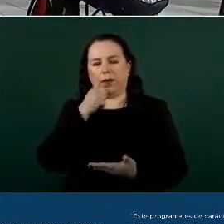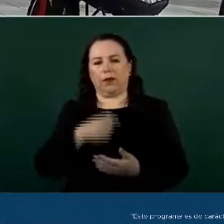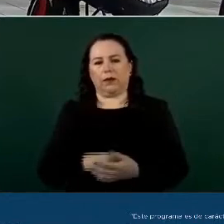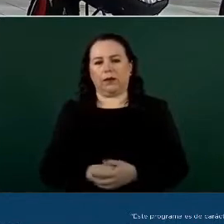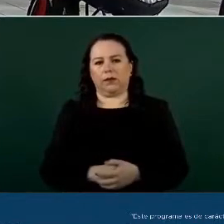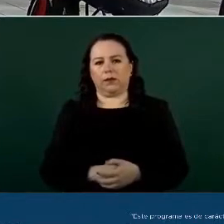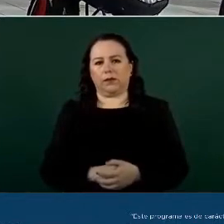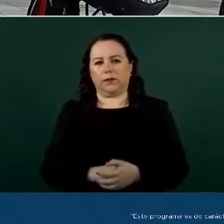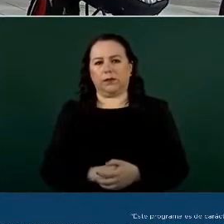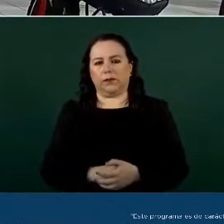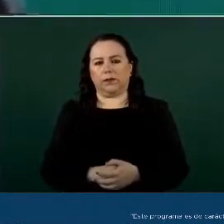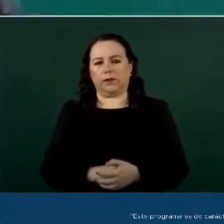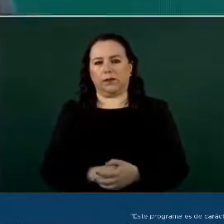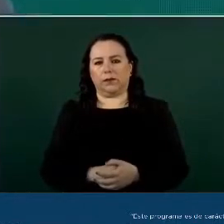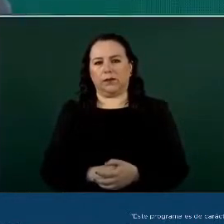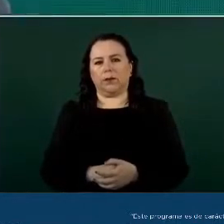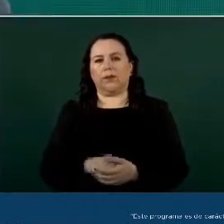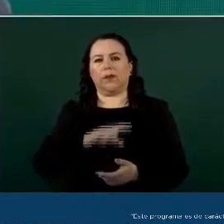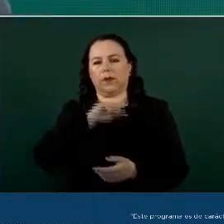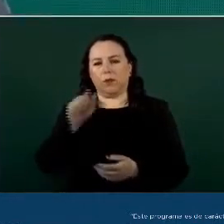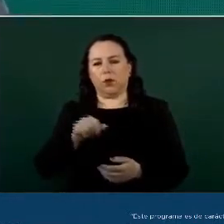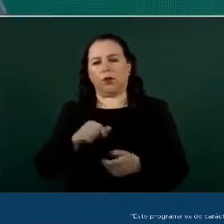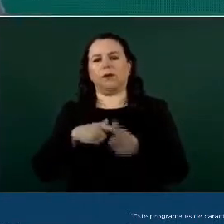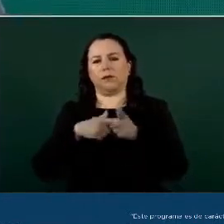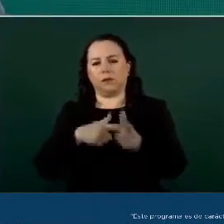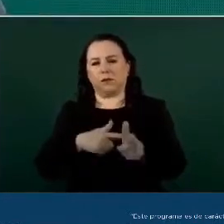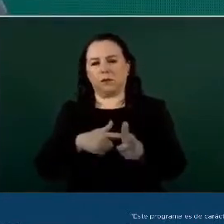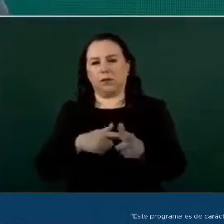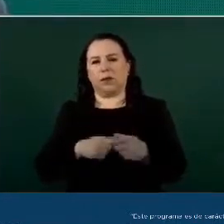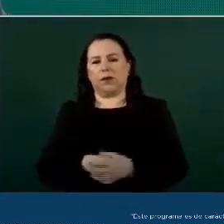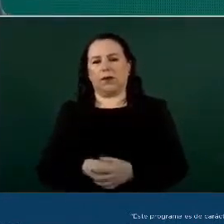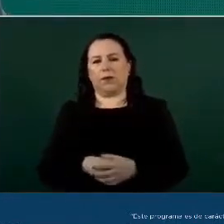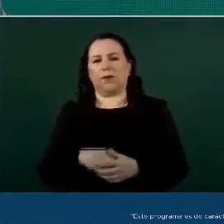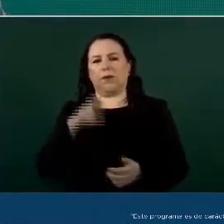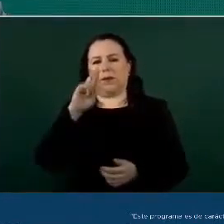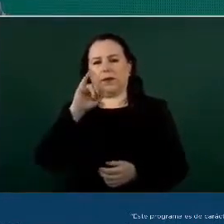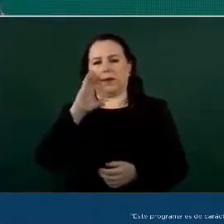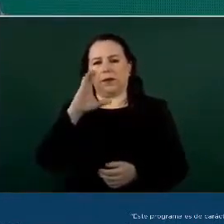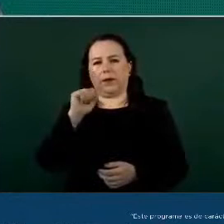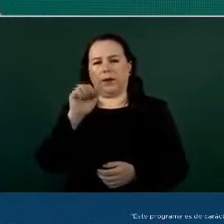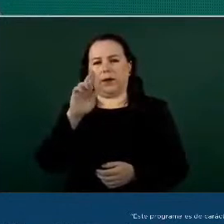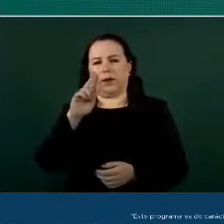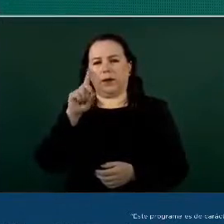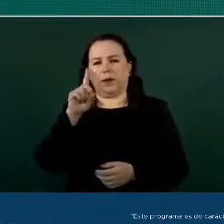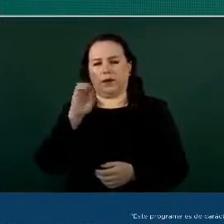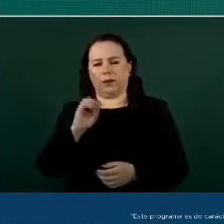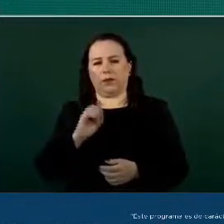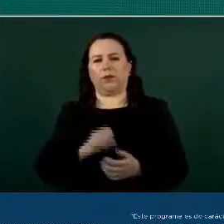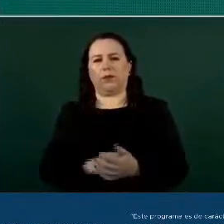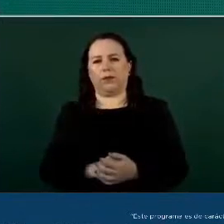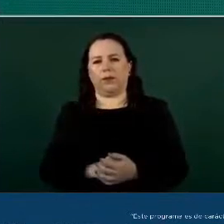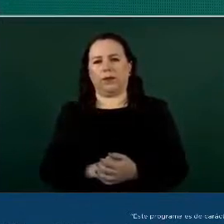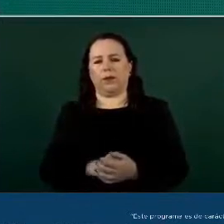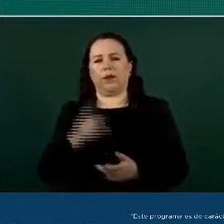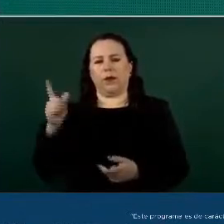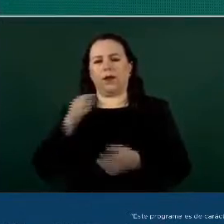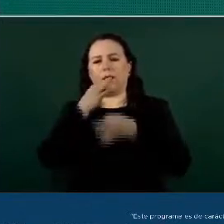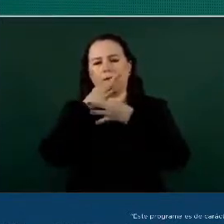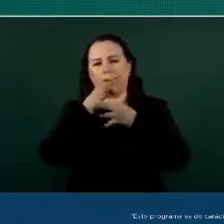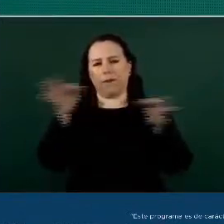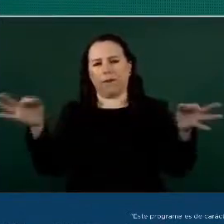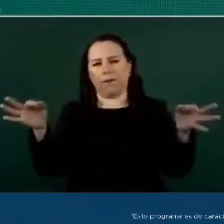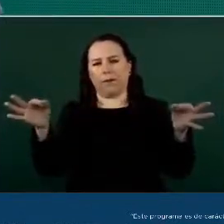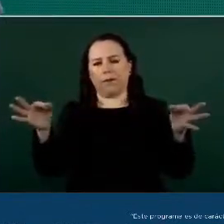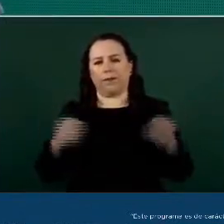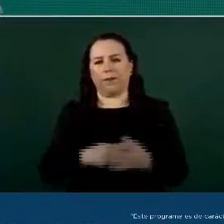Posteriormente, Ricardo Sheffield, como lo hacemos todos los lunes, va a informar sobre el